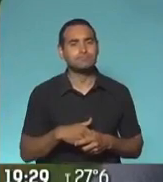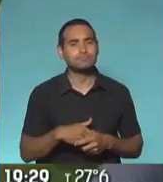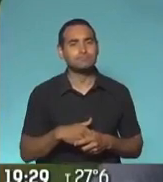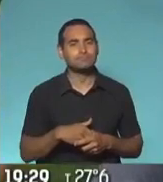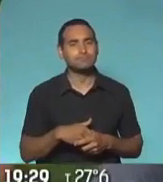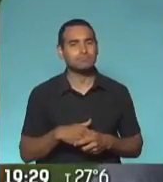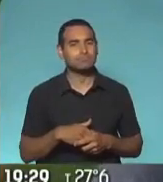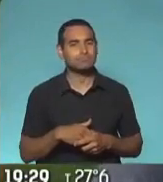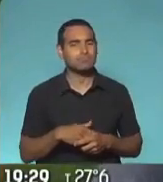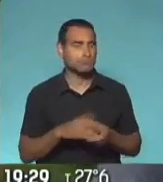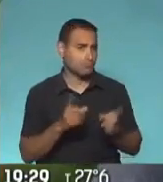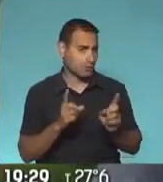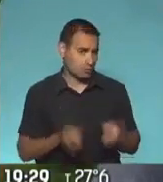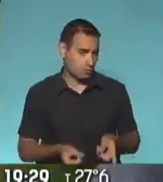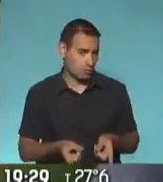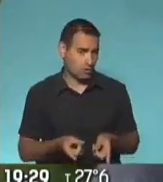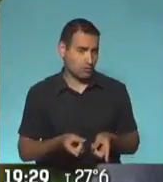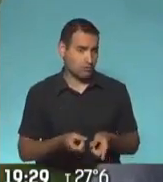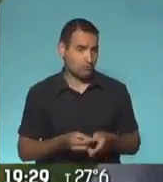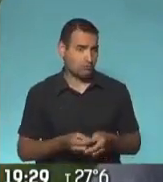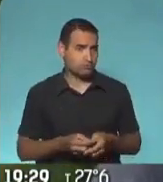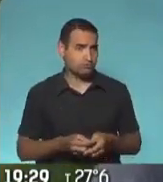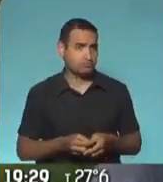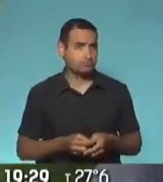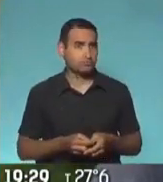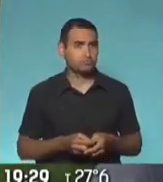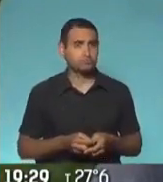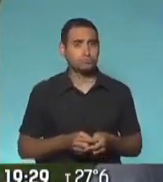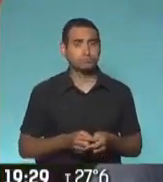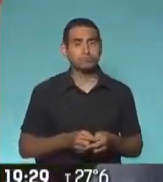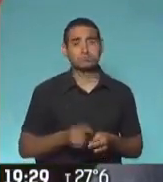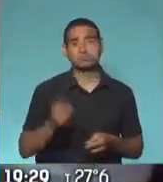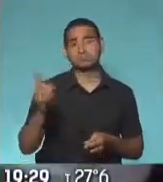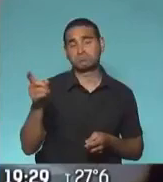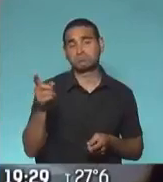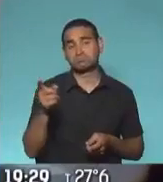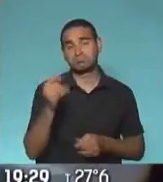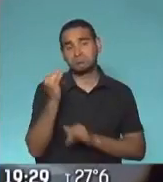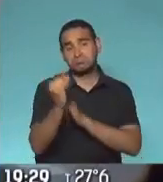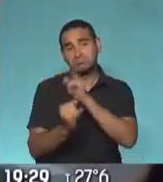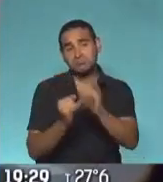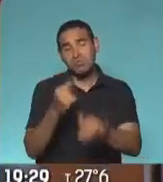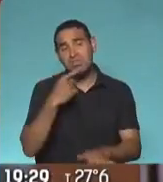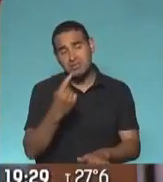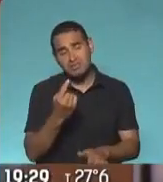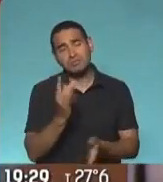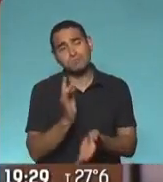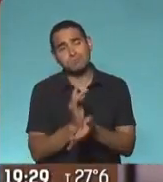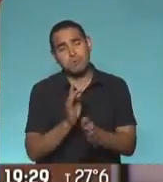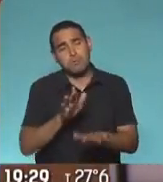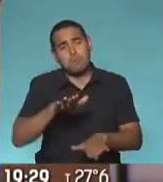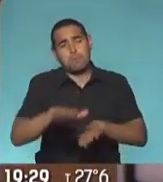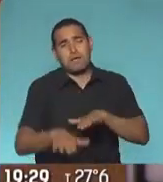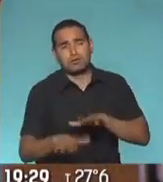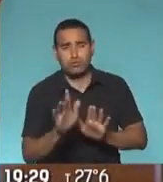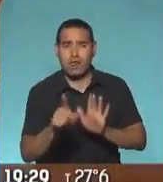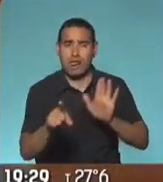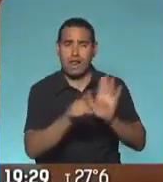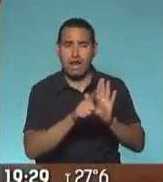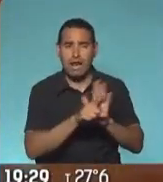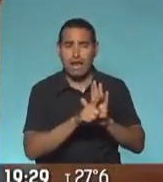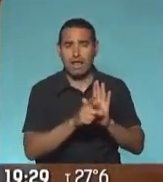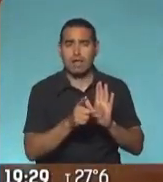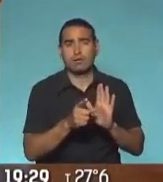De todos modos, un poco el planteo en una primera instancia fue dar un primer paso en torno a la despenalización